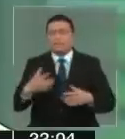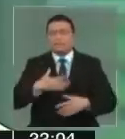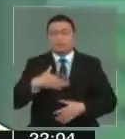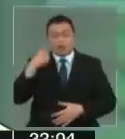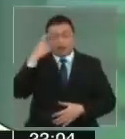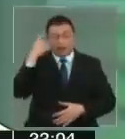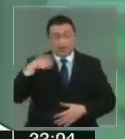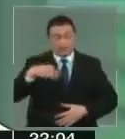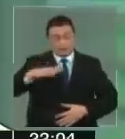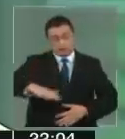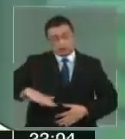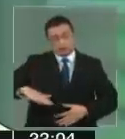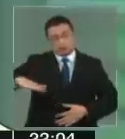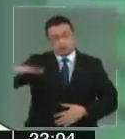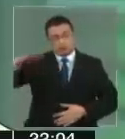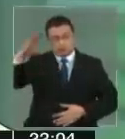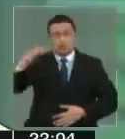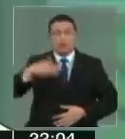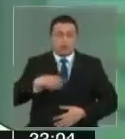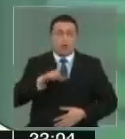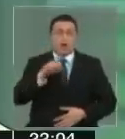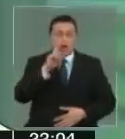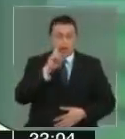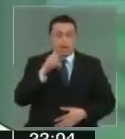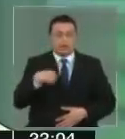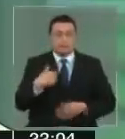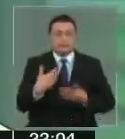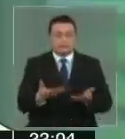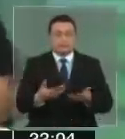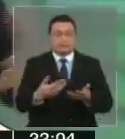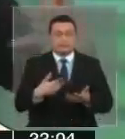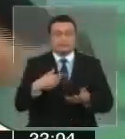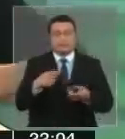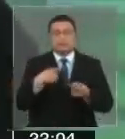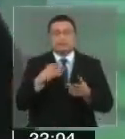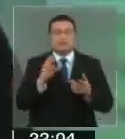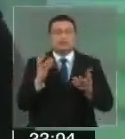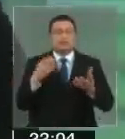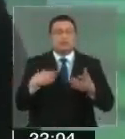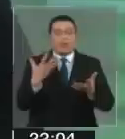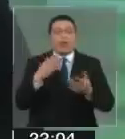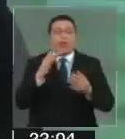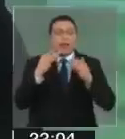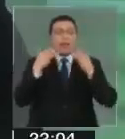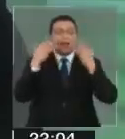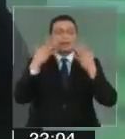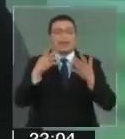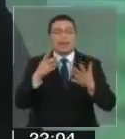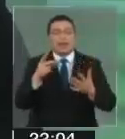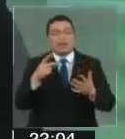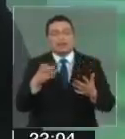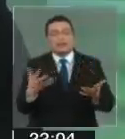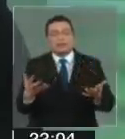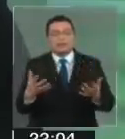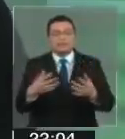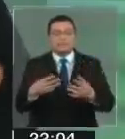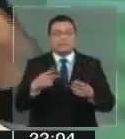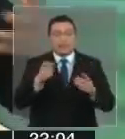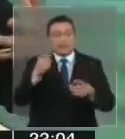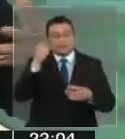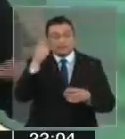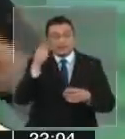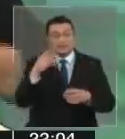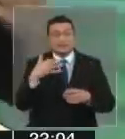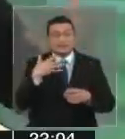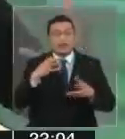que desde chica tuve la alegría de saber